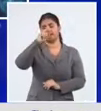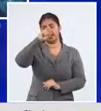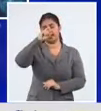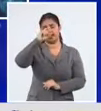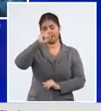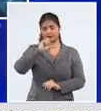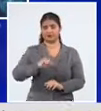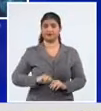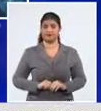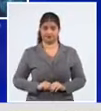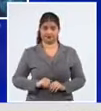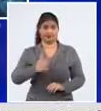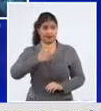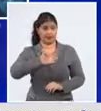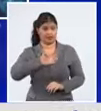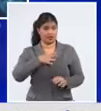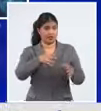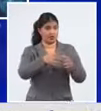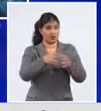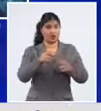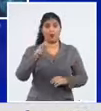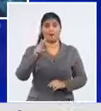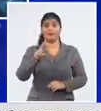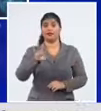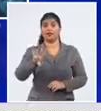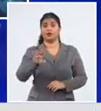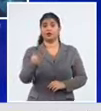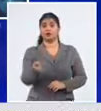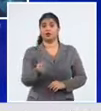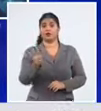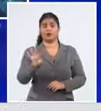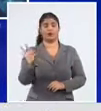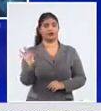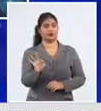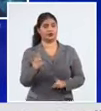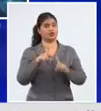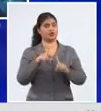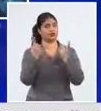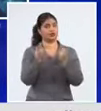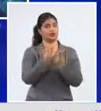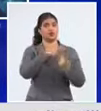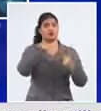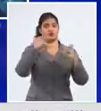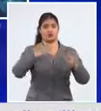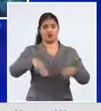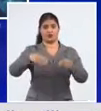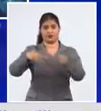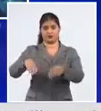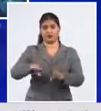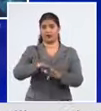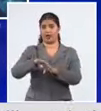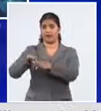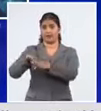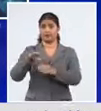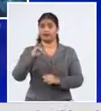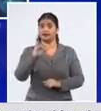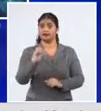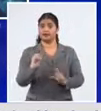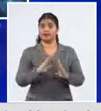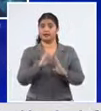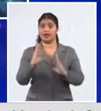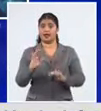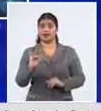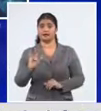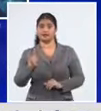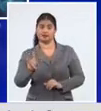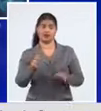de todos los fallecidos que informamos hoy. Entre 60 y 69, 15 personas. Entre